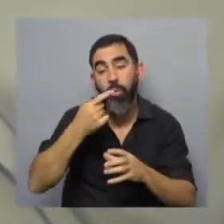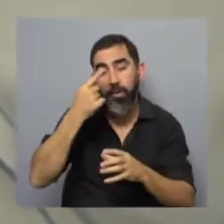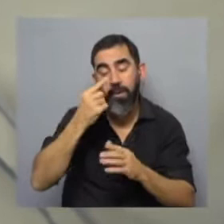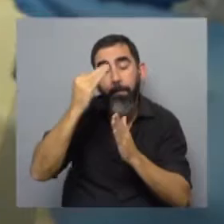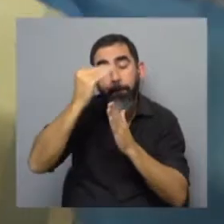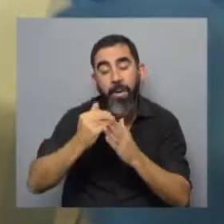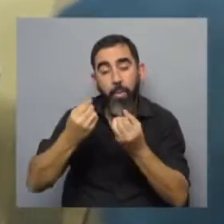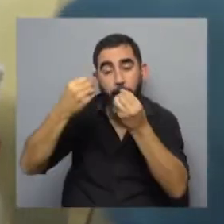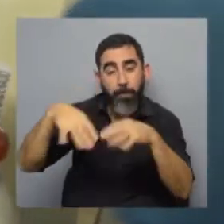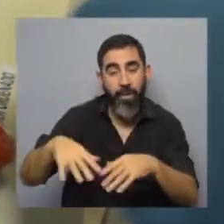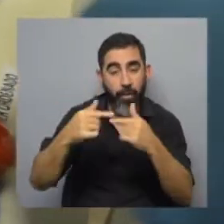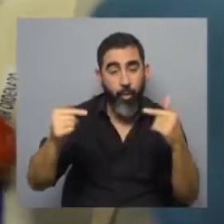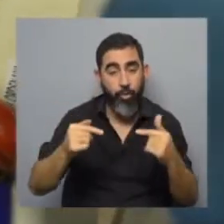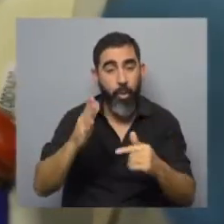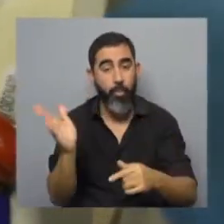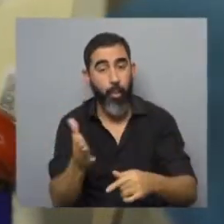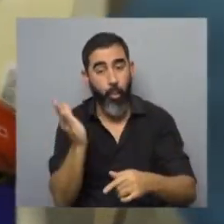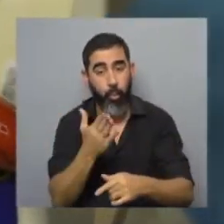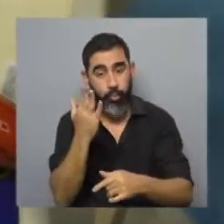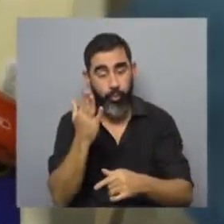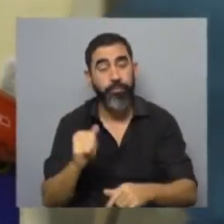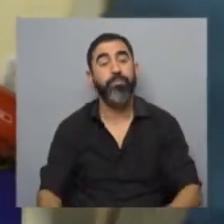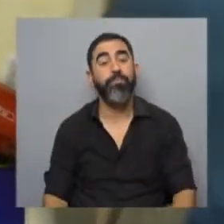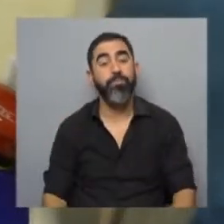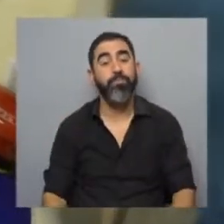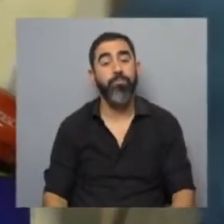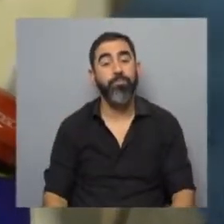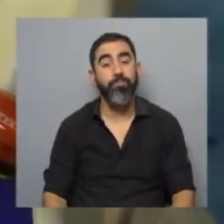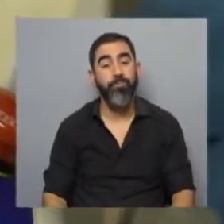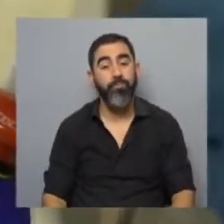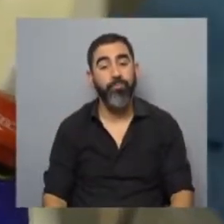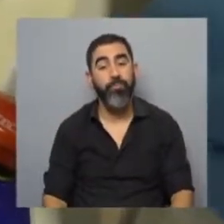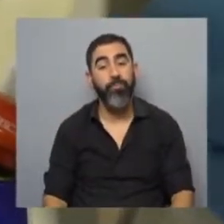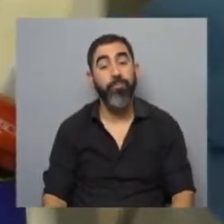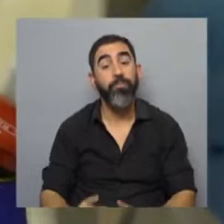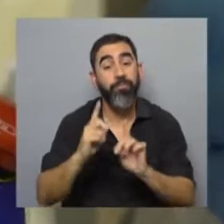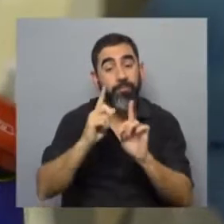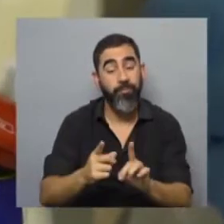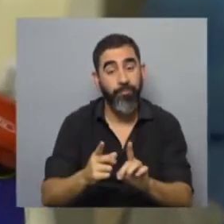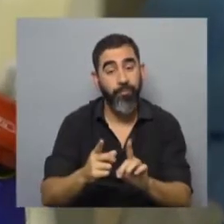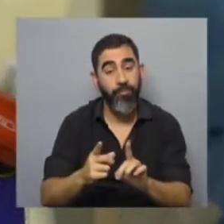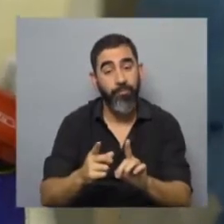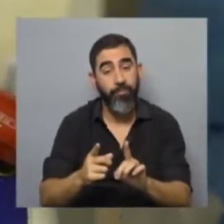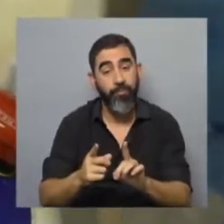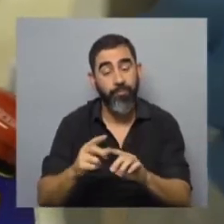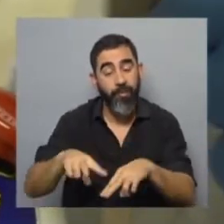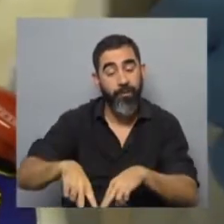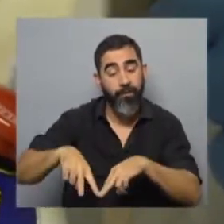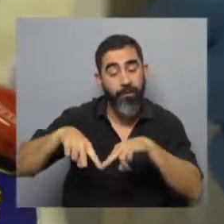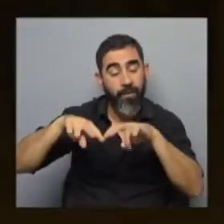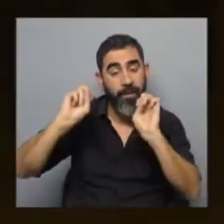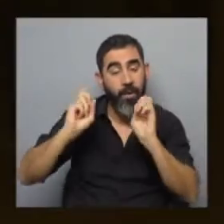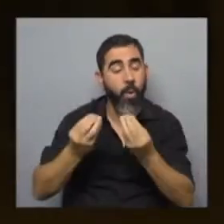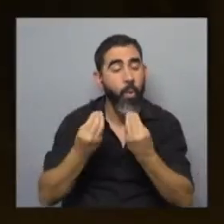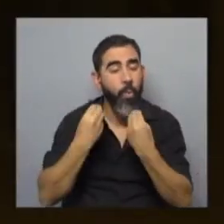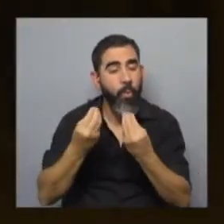disminuir las pérdidas del producto, ¿no? Del producto como tal, pero y al mismo tiempo estudiar